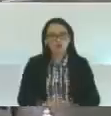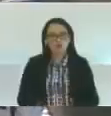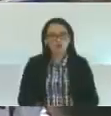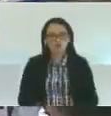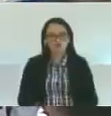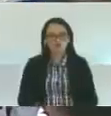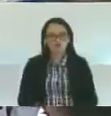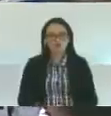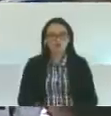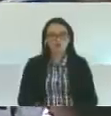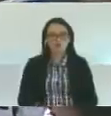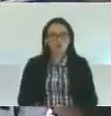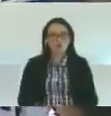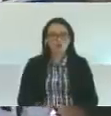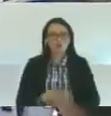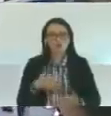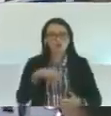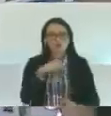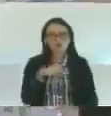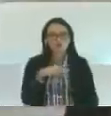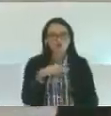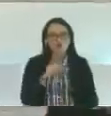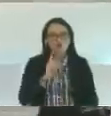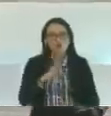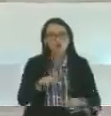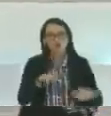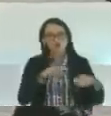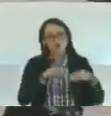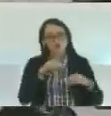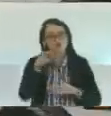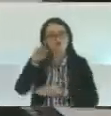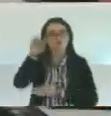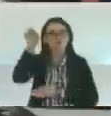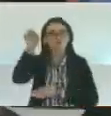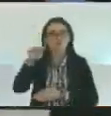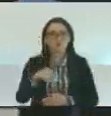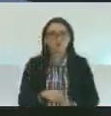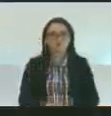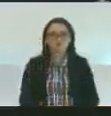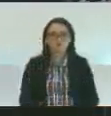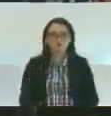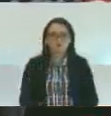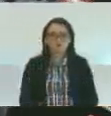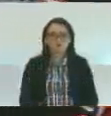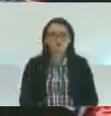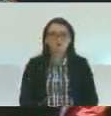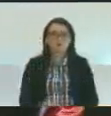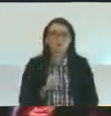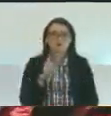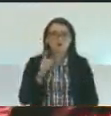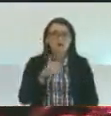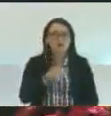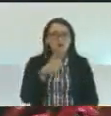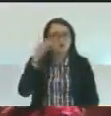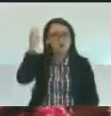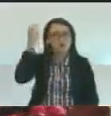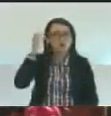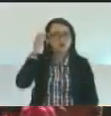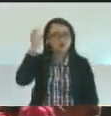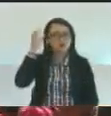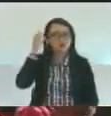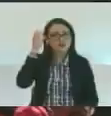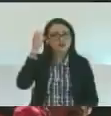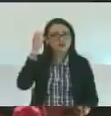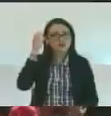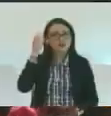de las grandes misiones que tenemos que asumir hacia el futuro. Debemos tener plena conciencia de que